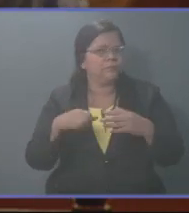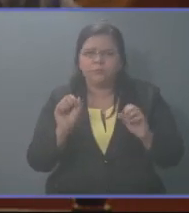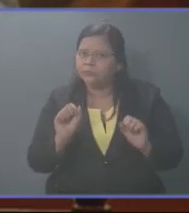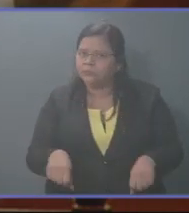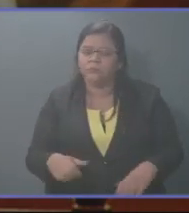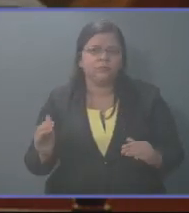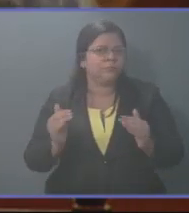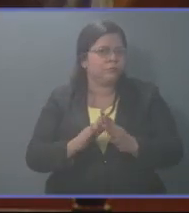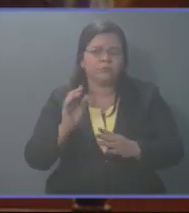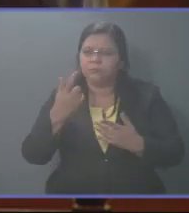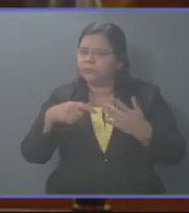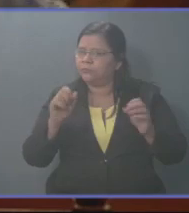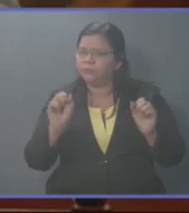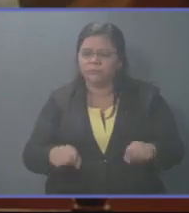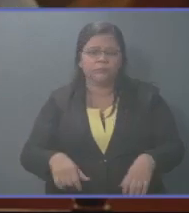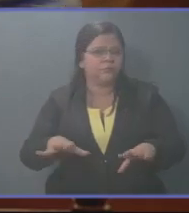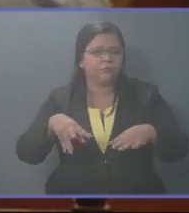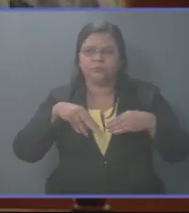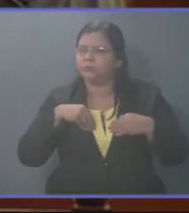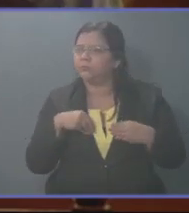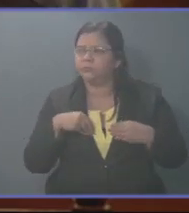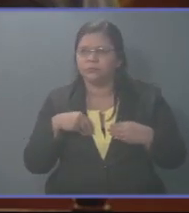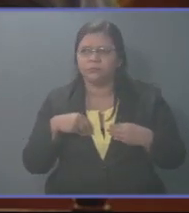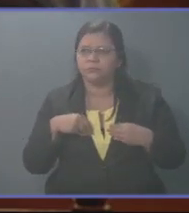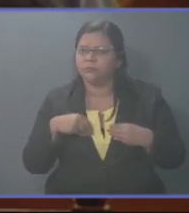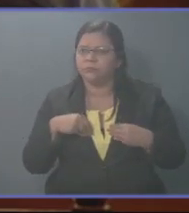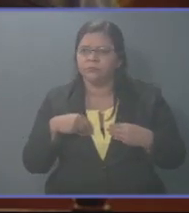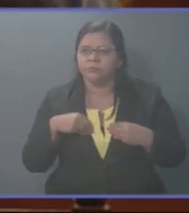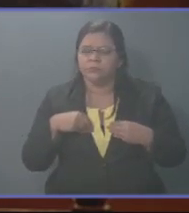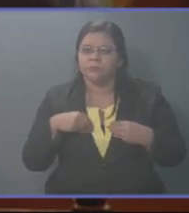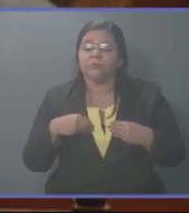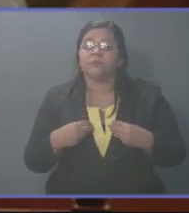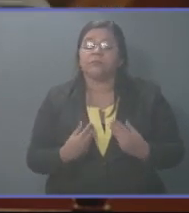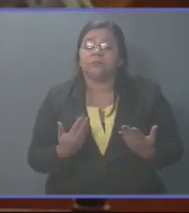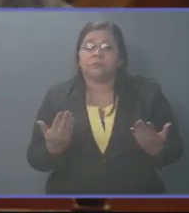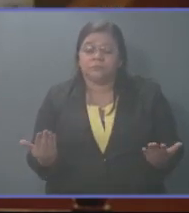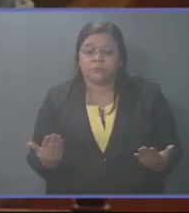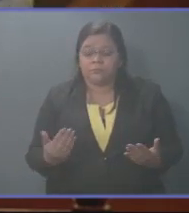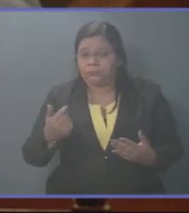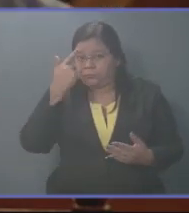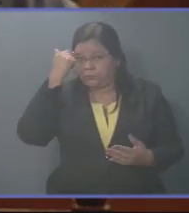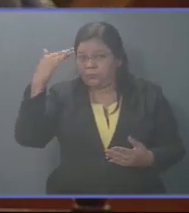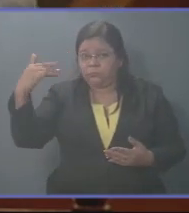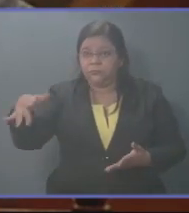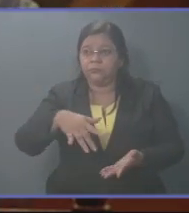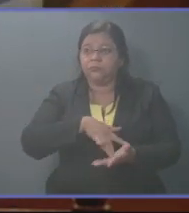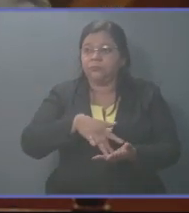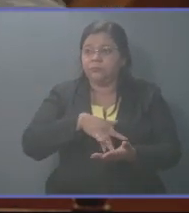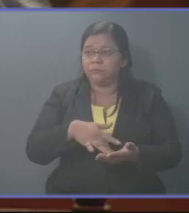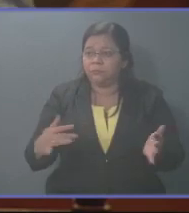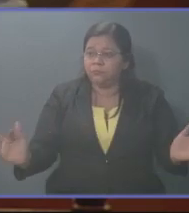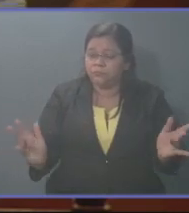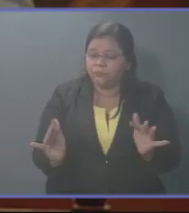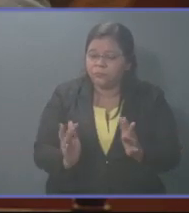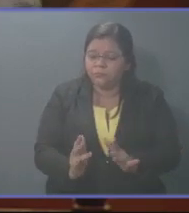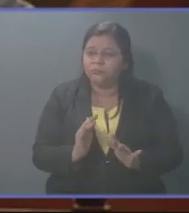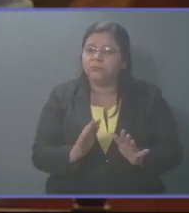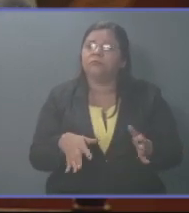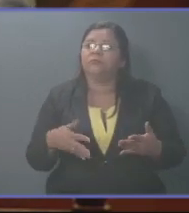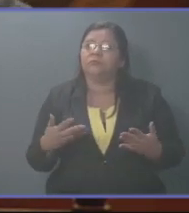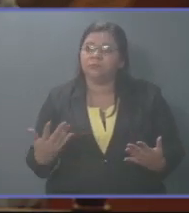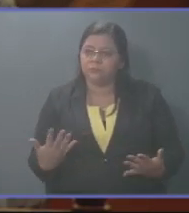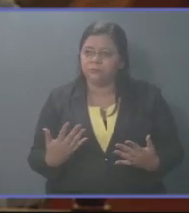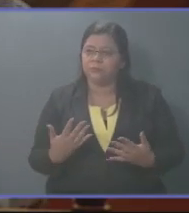Tampoco se puede aceptar que políticos débiles se reúnan en derredor de las